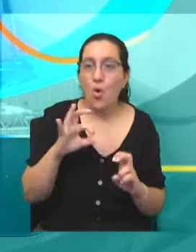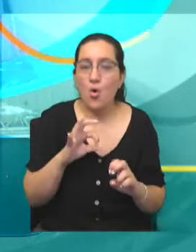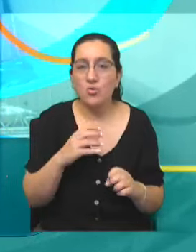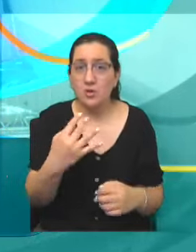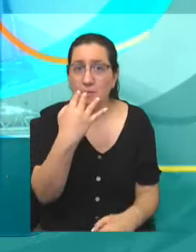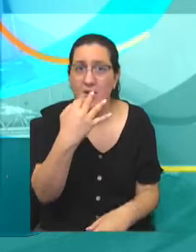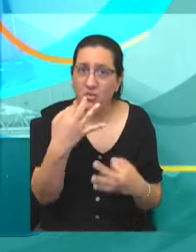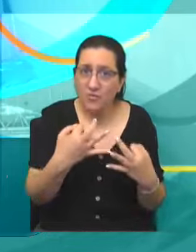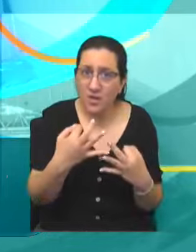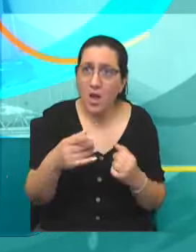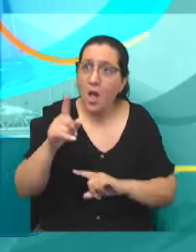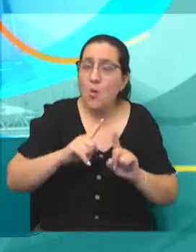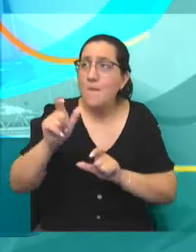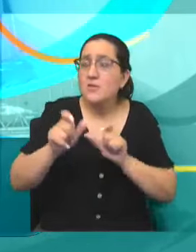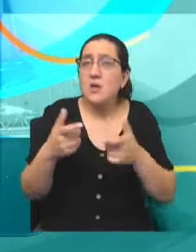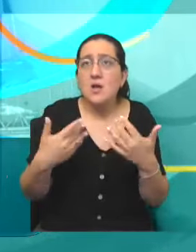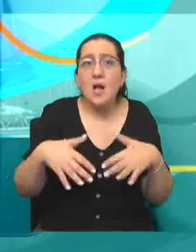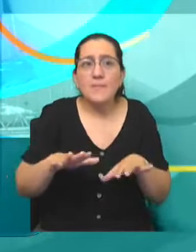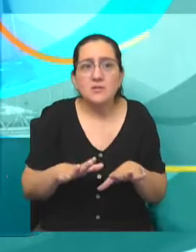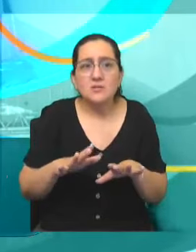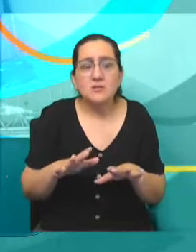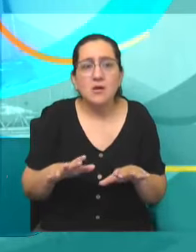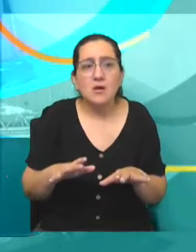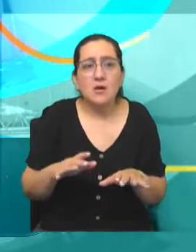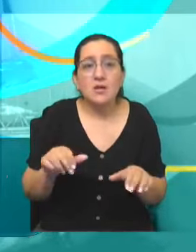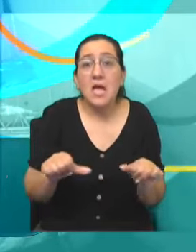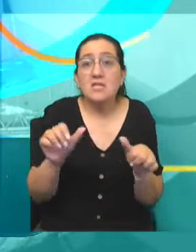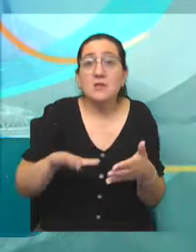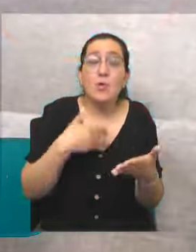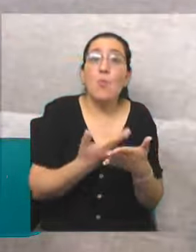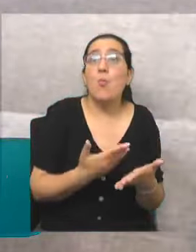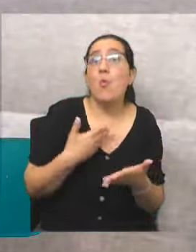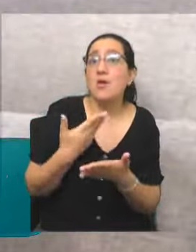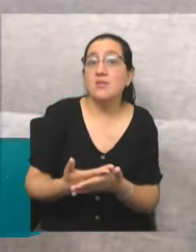que de repente hasta elabora, digamos, propuestas